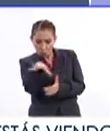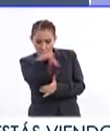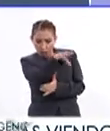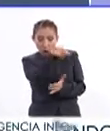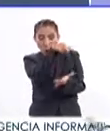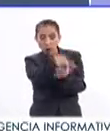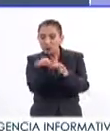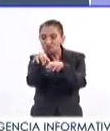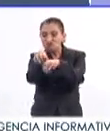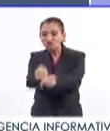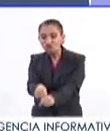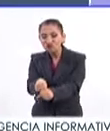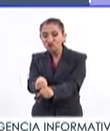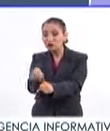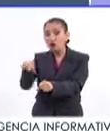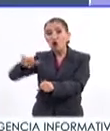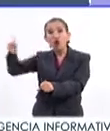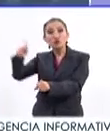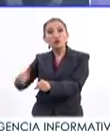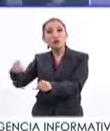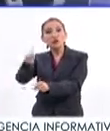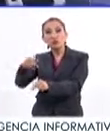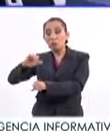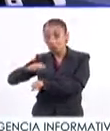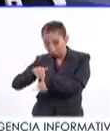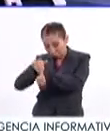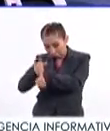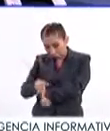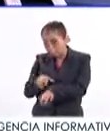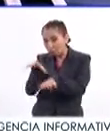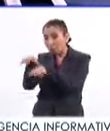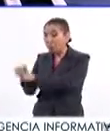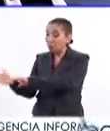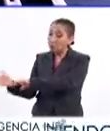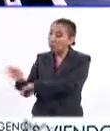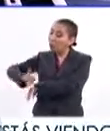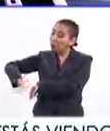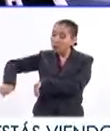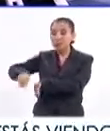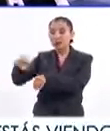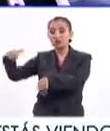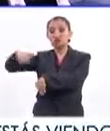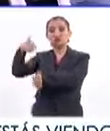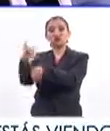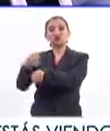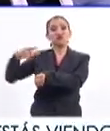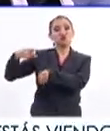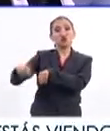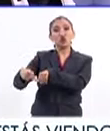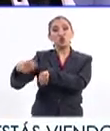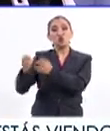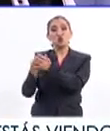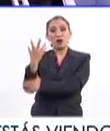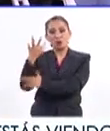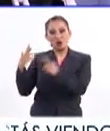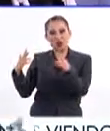los lugares sagrados de los pueblos sometidos y allí ya fuera que establecieran nuevos